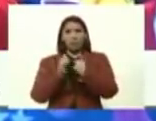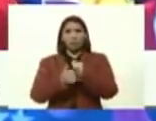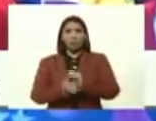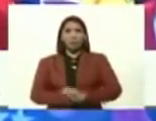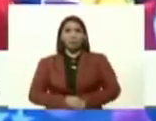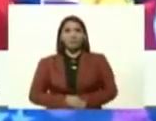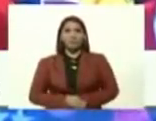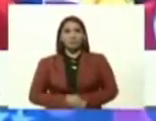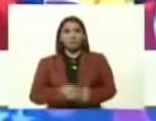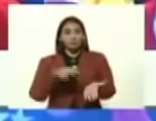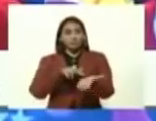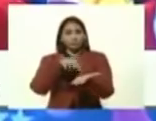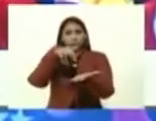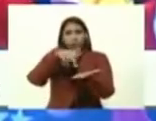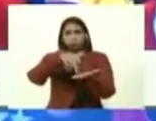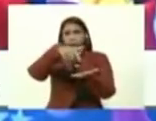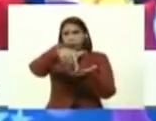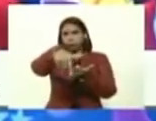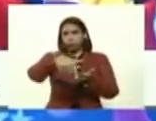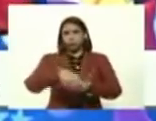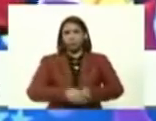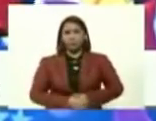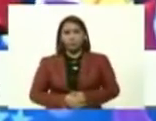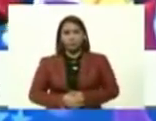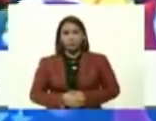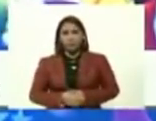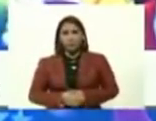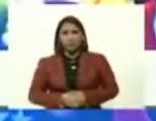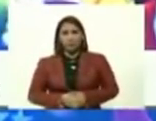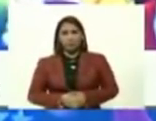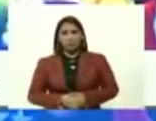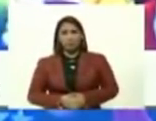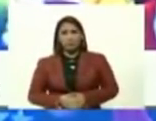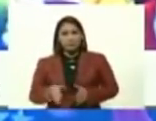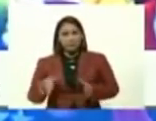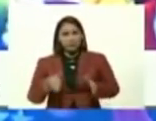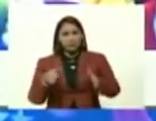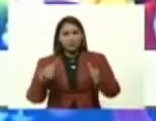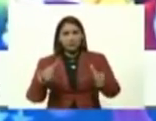del atletismo, es un camino que forja valores,